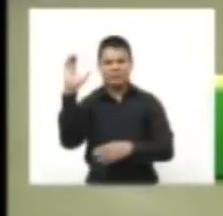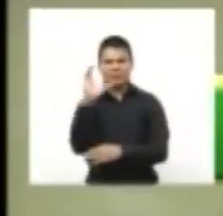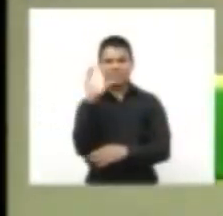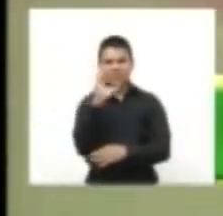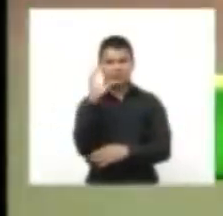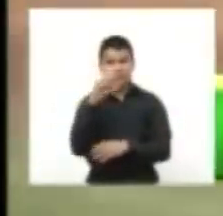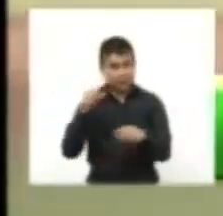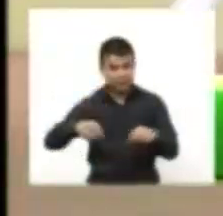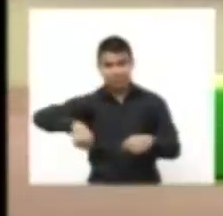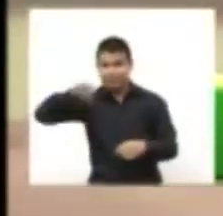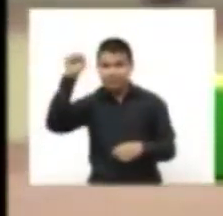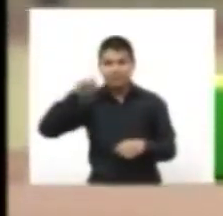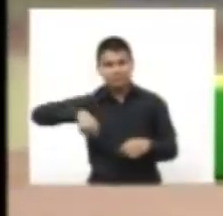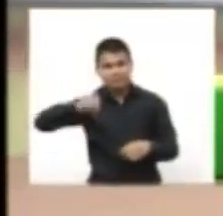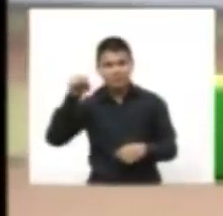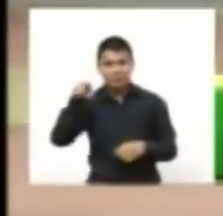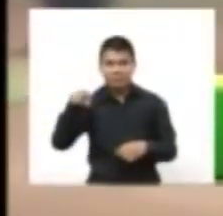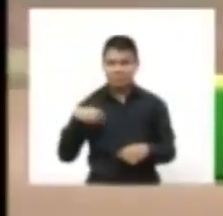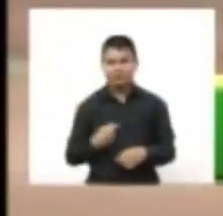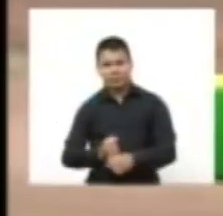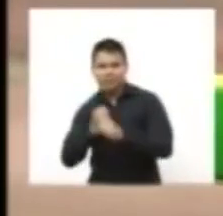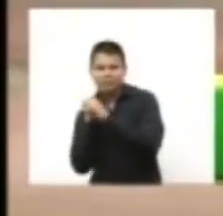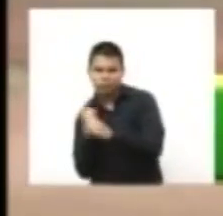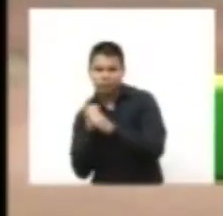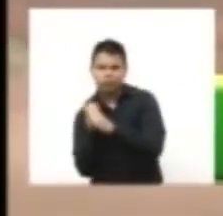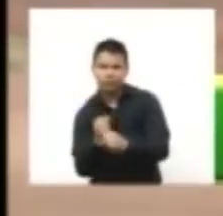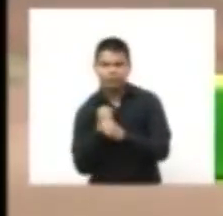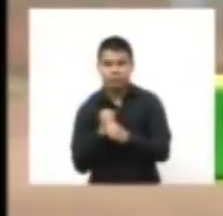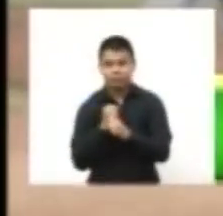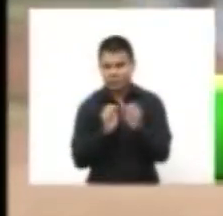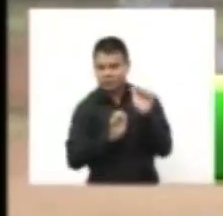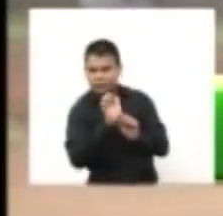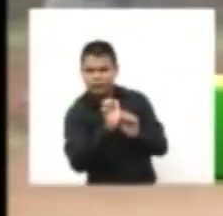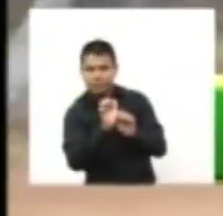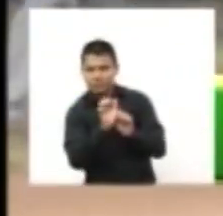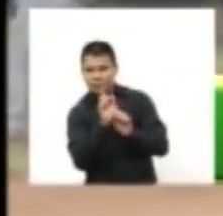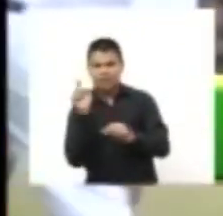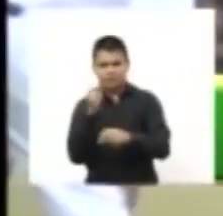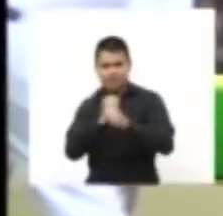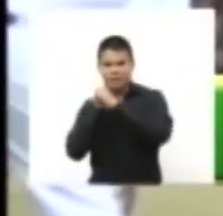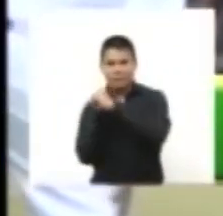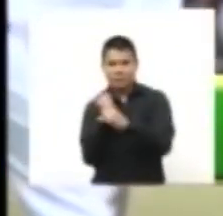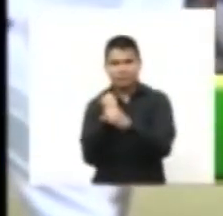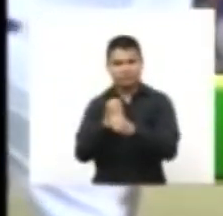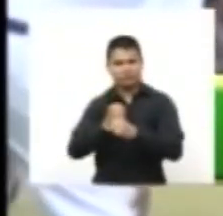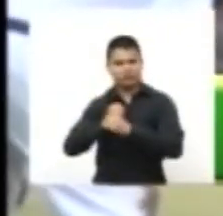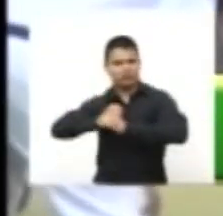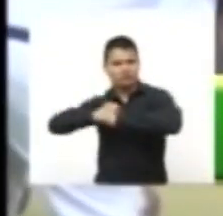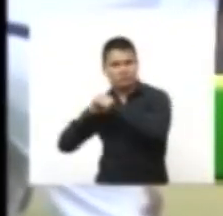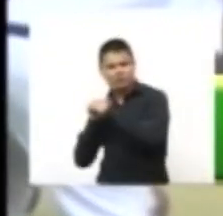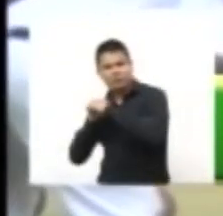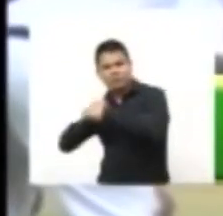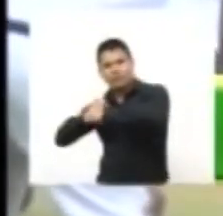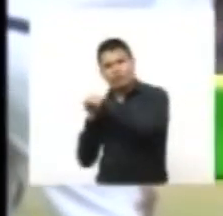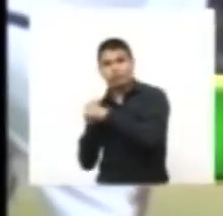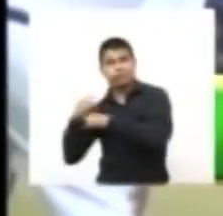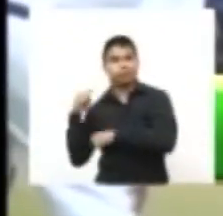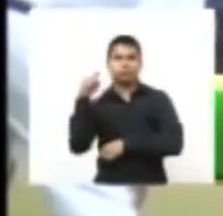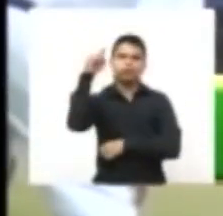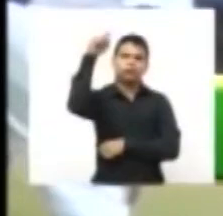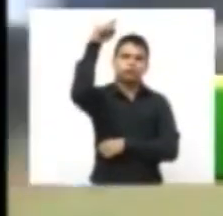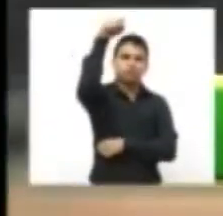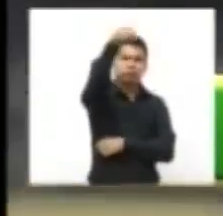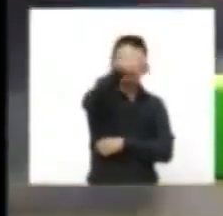equipo sólido, centrado, de buena ofensiva y defensiva. La tribu sacó la flecha para sentenciar a un caimán calmado. Los